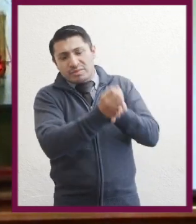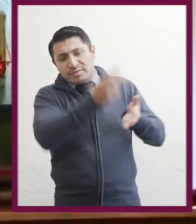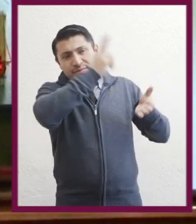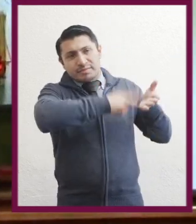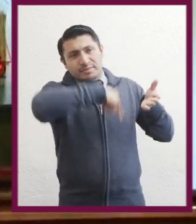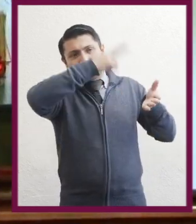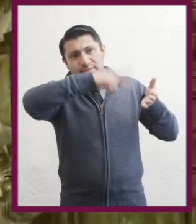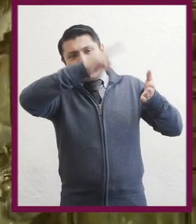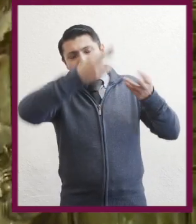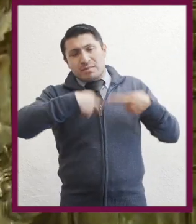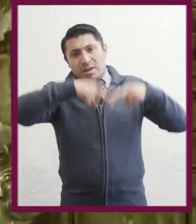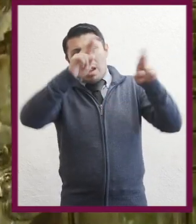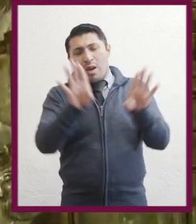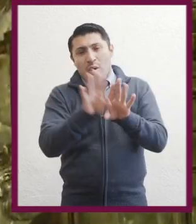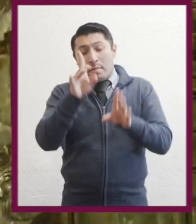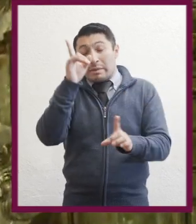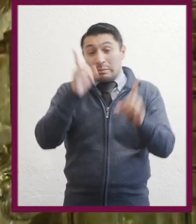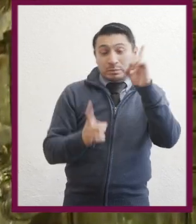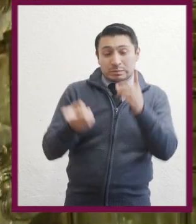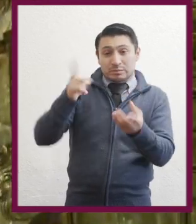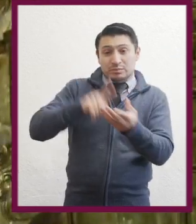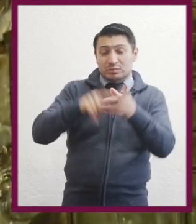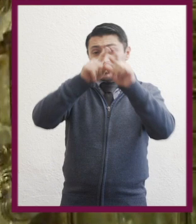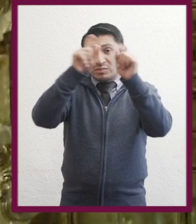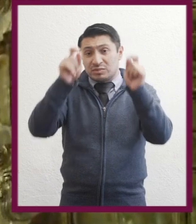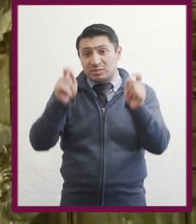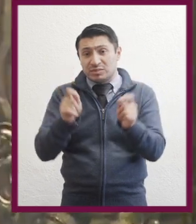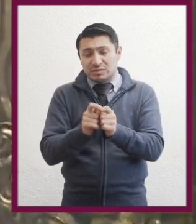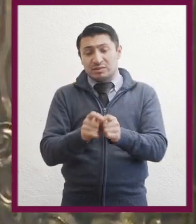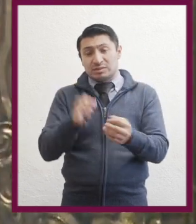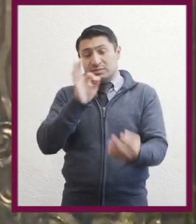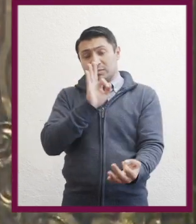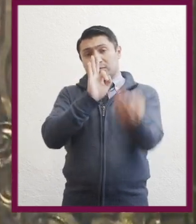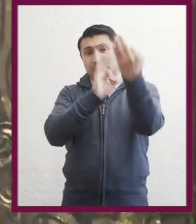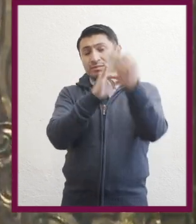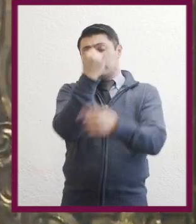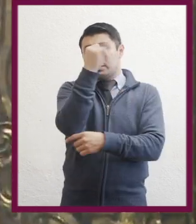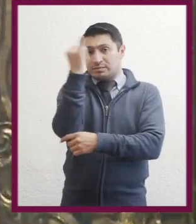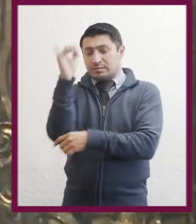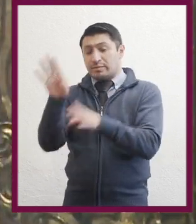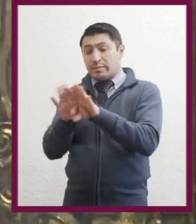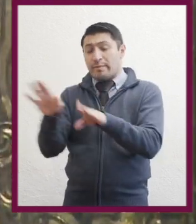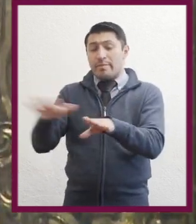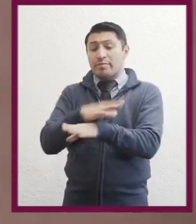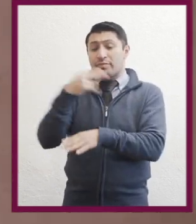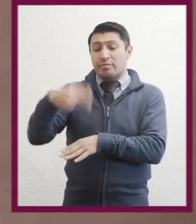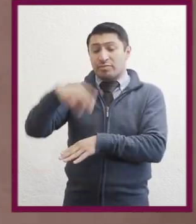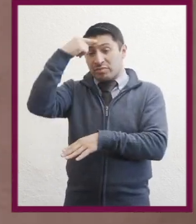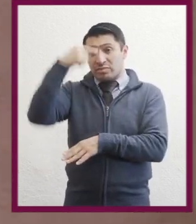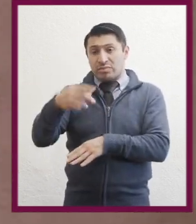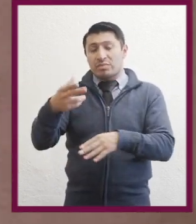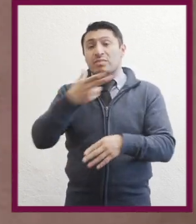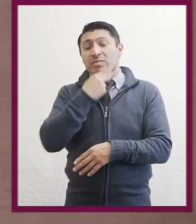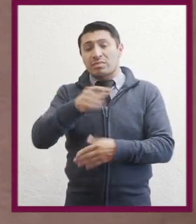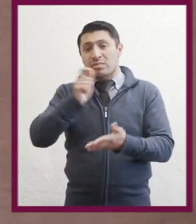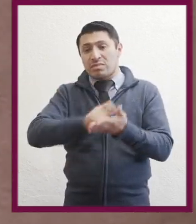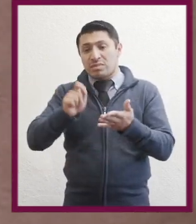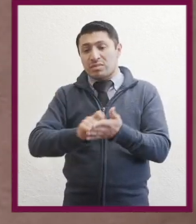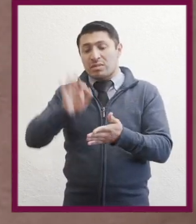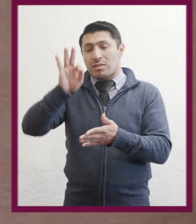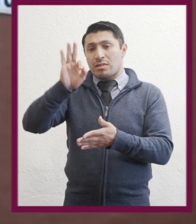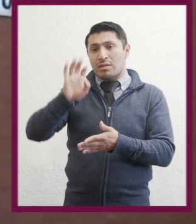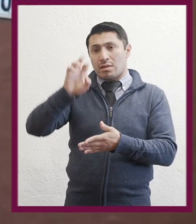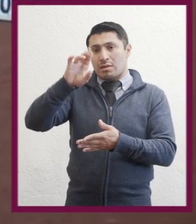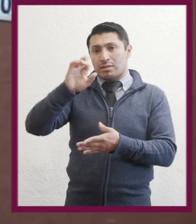interesante retablo dorado con pinturas que representan algunos misterios del Rosario, y al frente, el jardín fue rebautizado